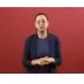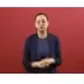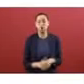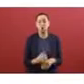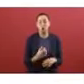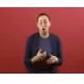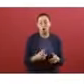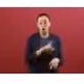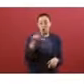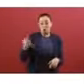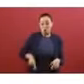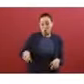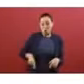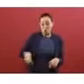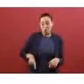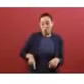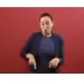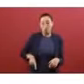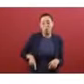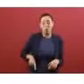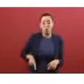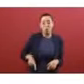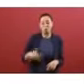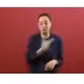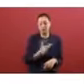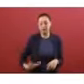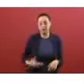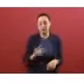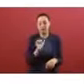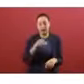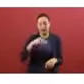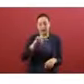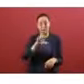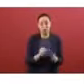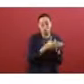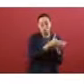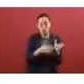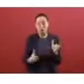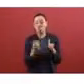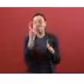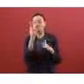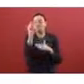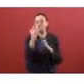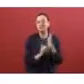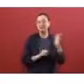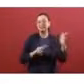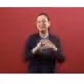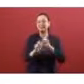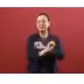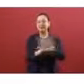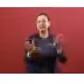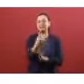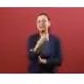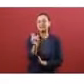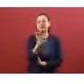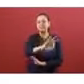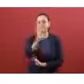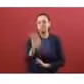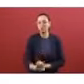meses de su comienzo de su mandato, ya está con una transparencia del 100% respecto